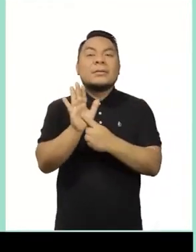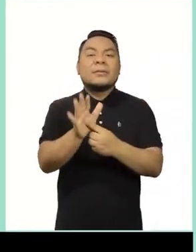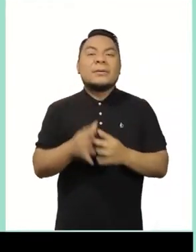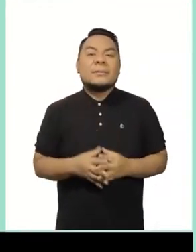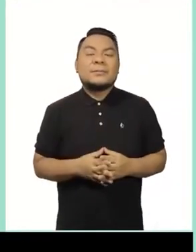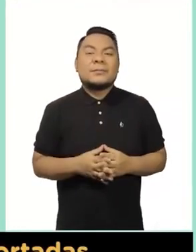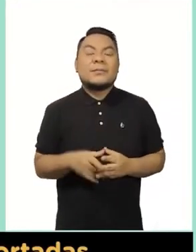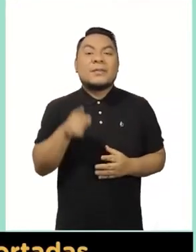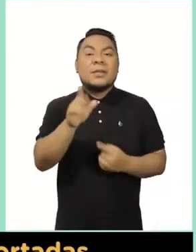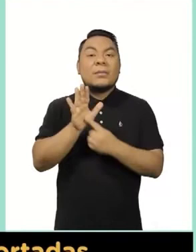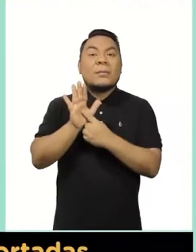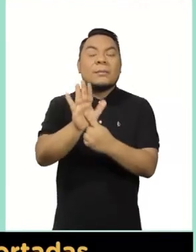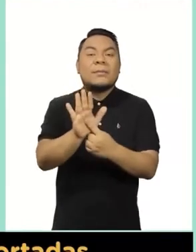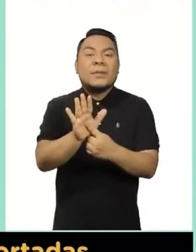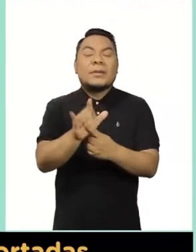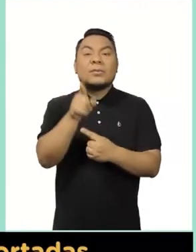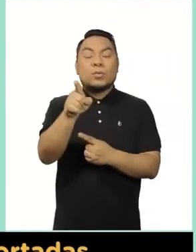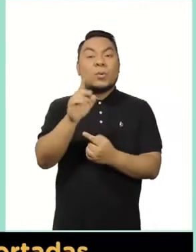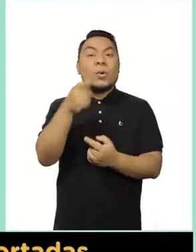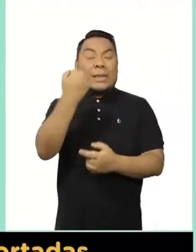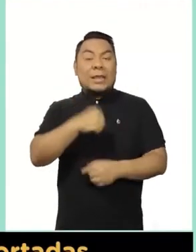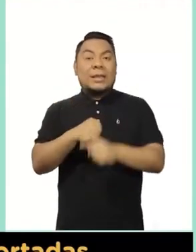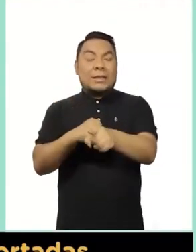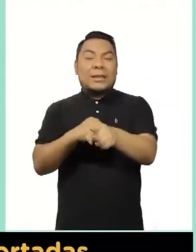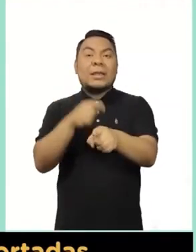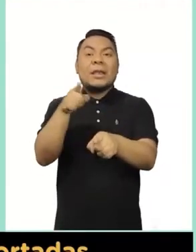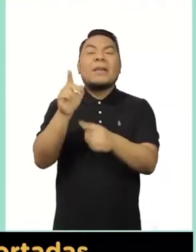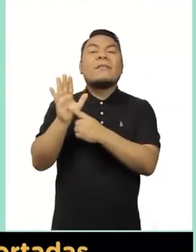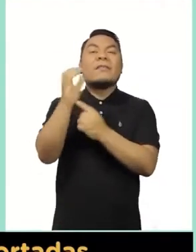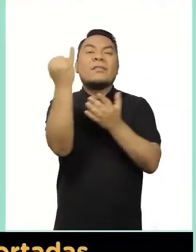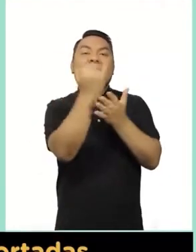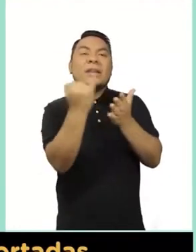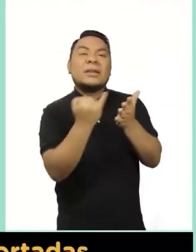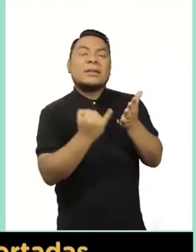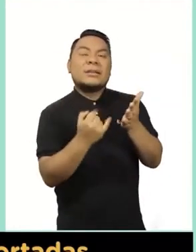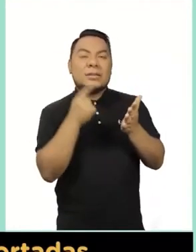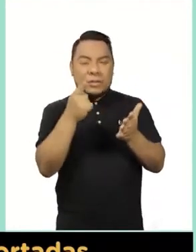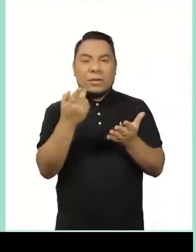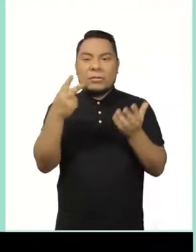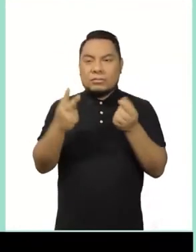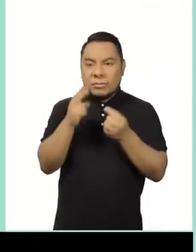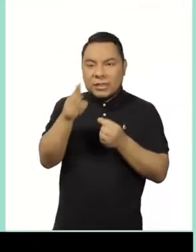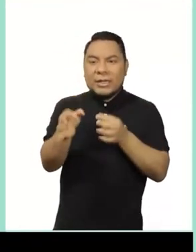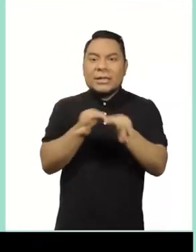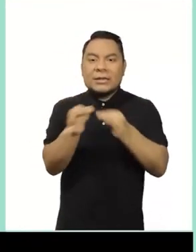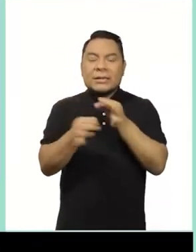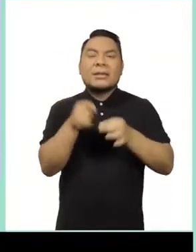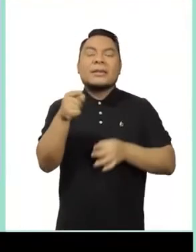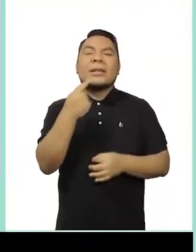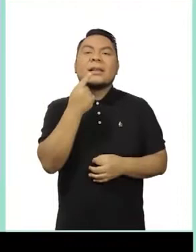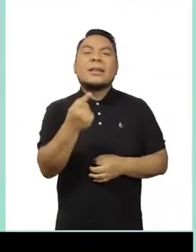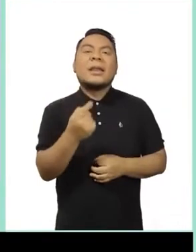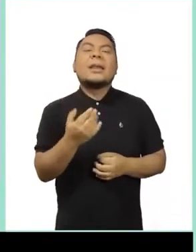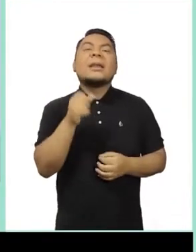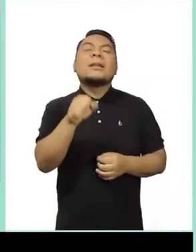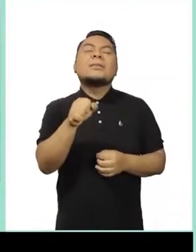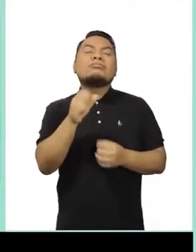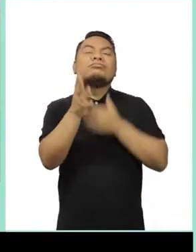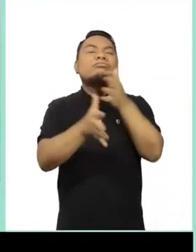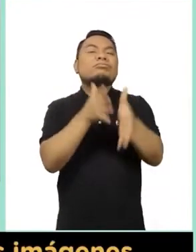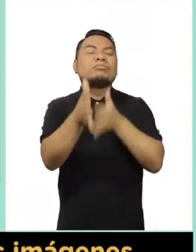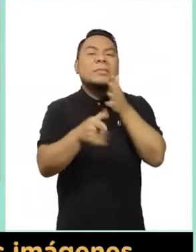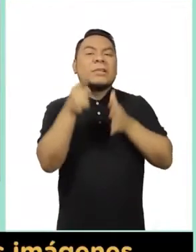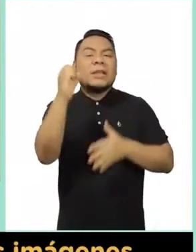transmite. Muéstrale a tu hija o hijo las figuras recortadas y explícale con gestos